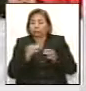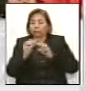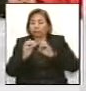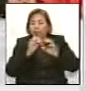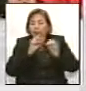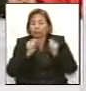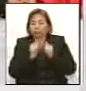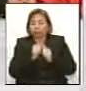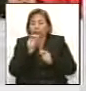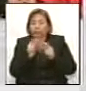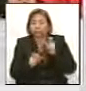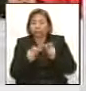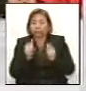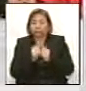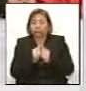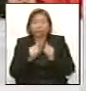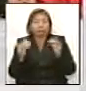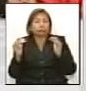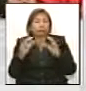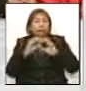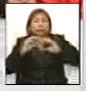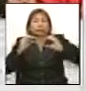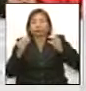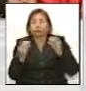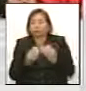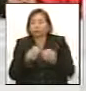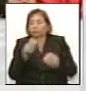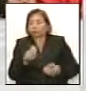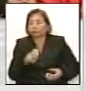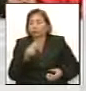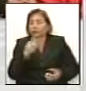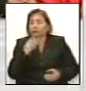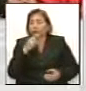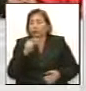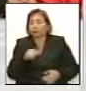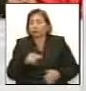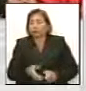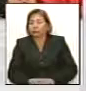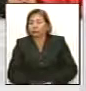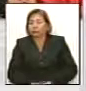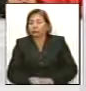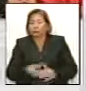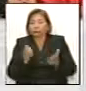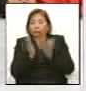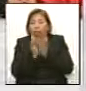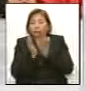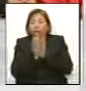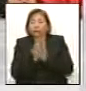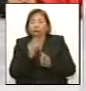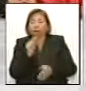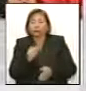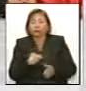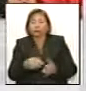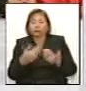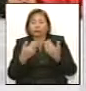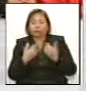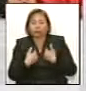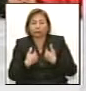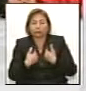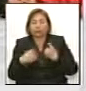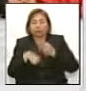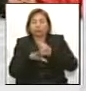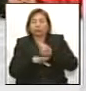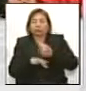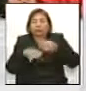la población en su conjunto? Porque este centro educativo tiene como